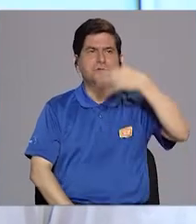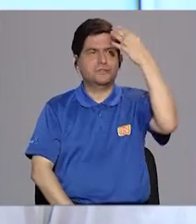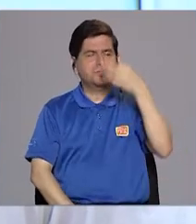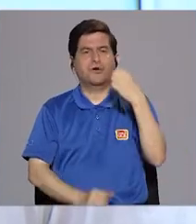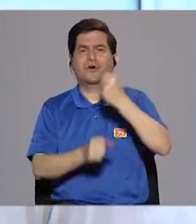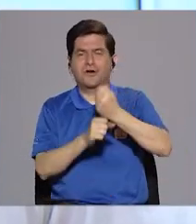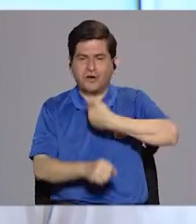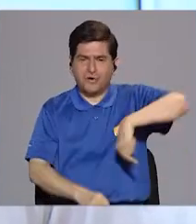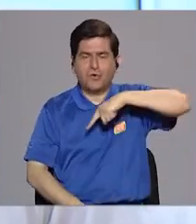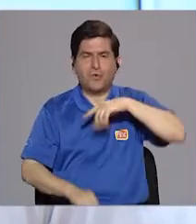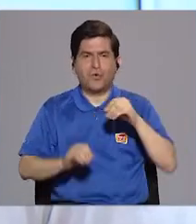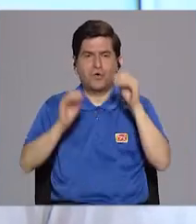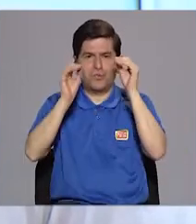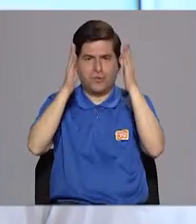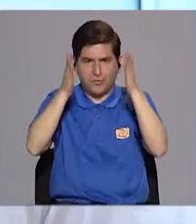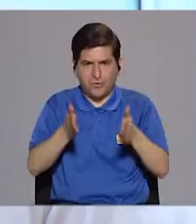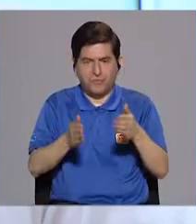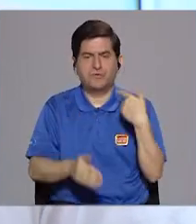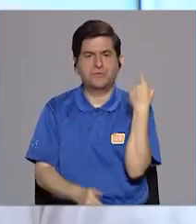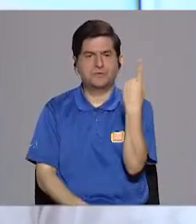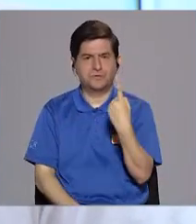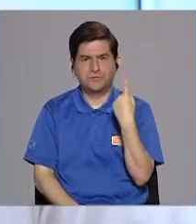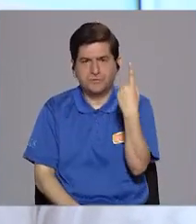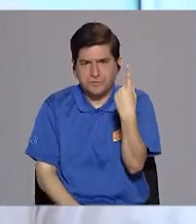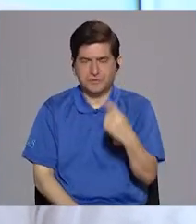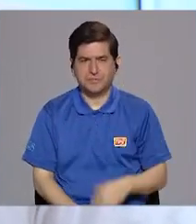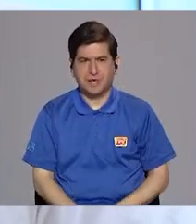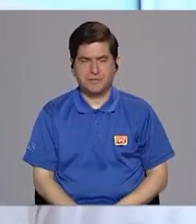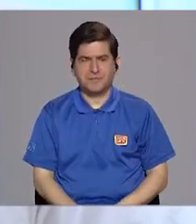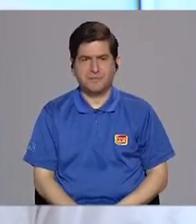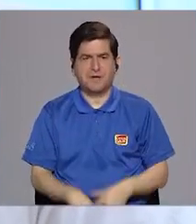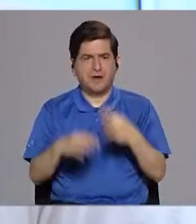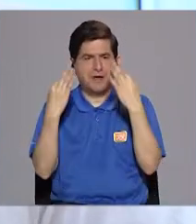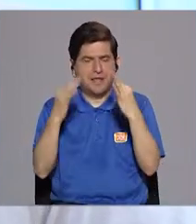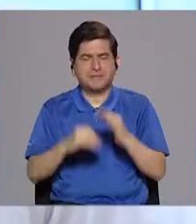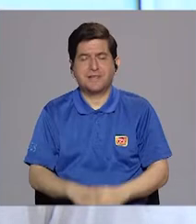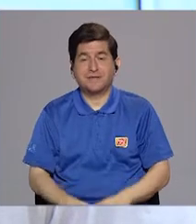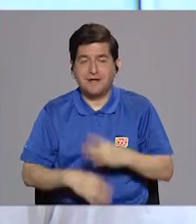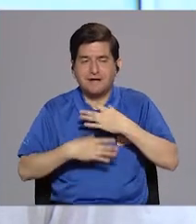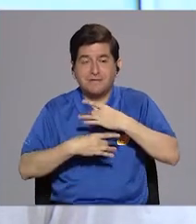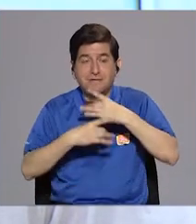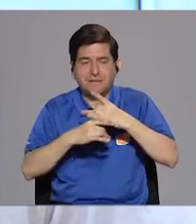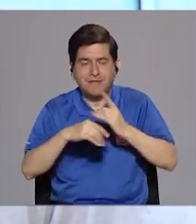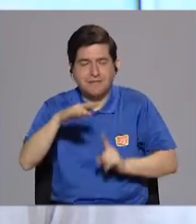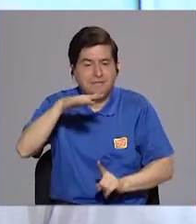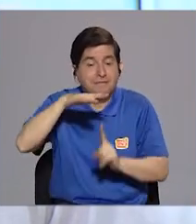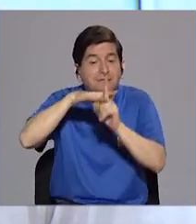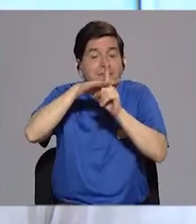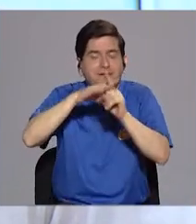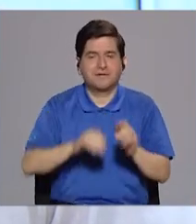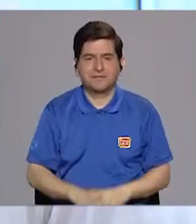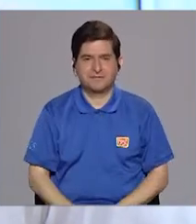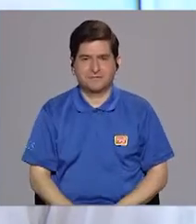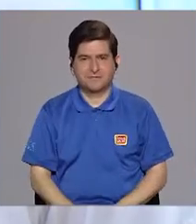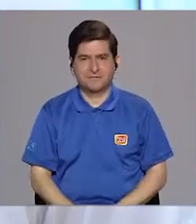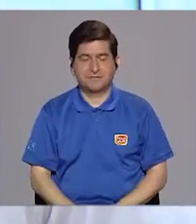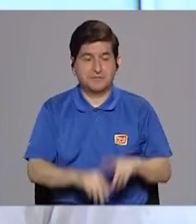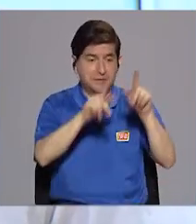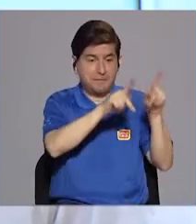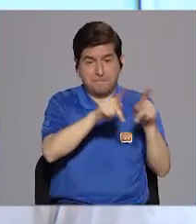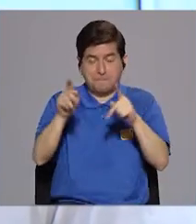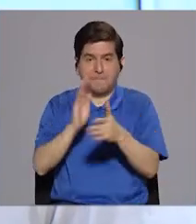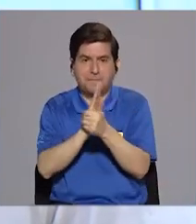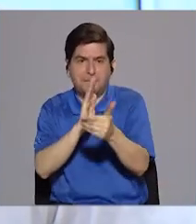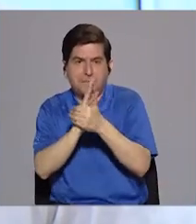nuestra labor como educadores siempre es despertar inquietud, ¿no? Entonces, la gente